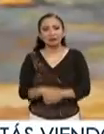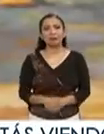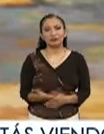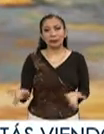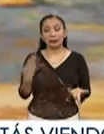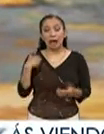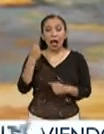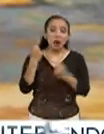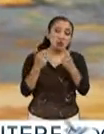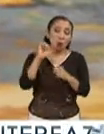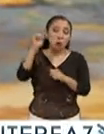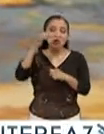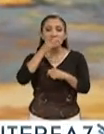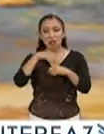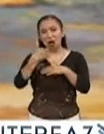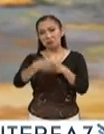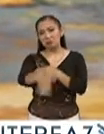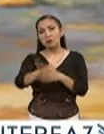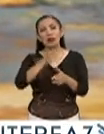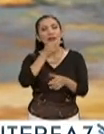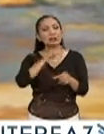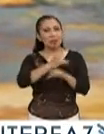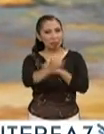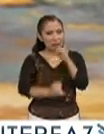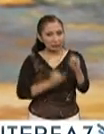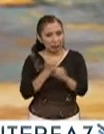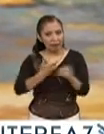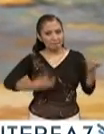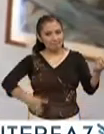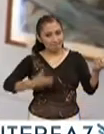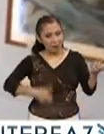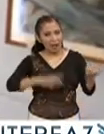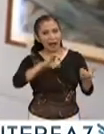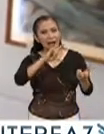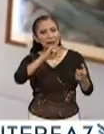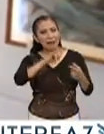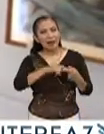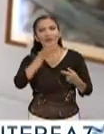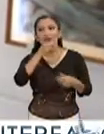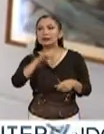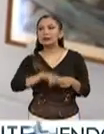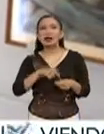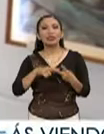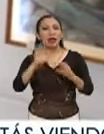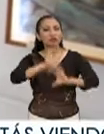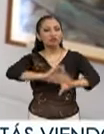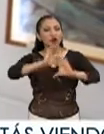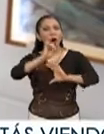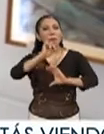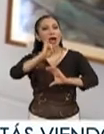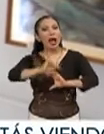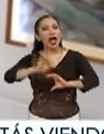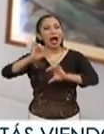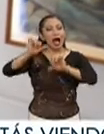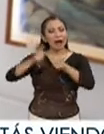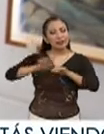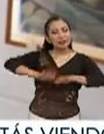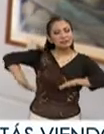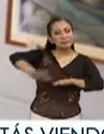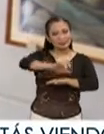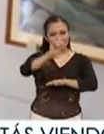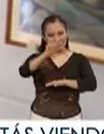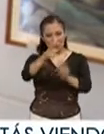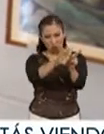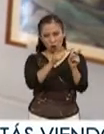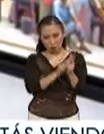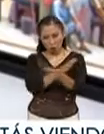Se celebran algunos otros festivales, como el Festival Internacional de Guitarra Clásica, el Festival de Ópera Arte Escénica, que fue